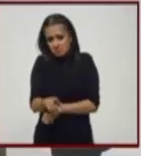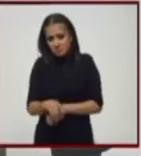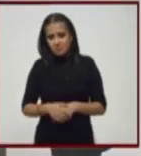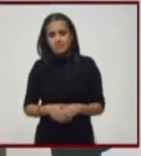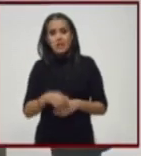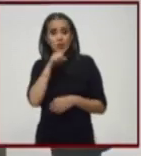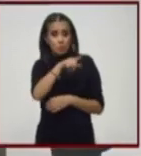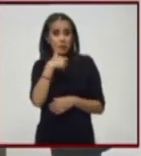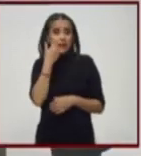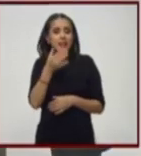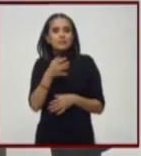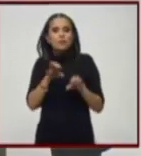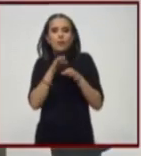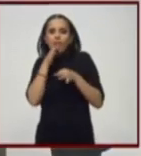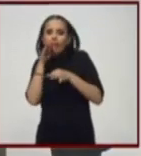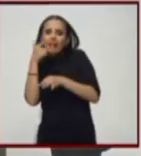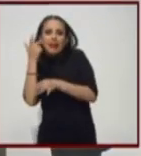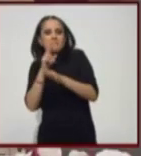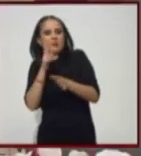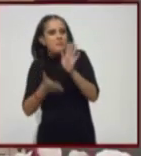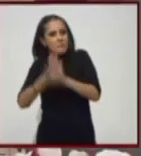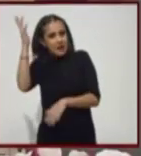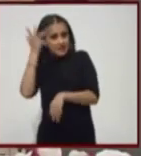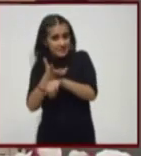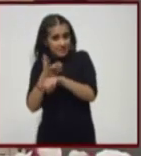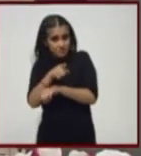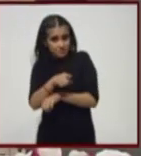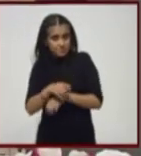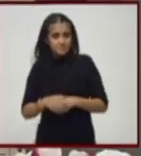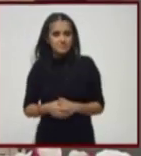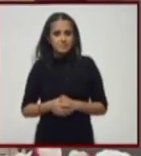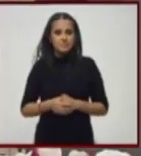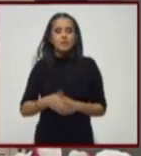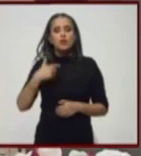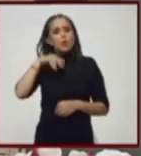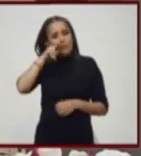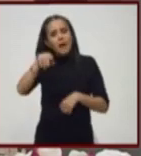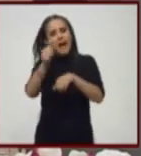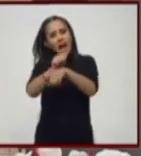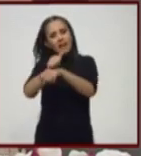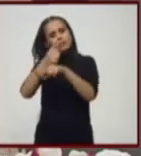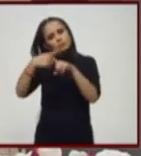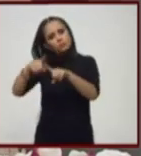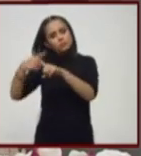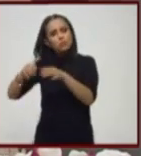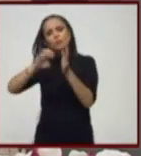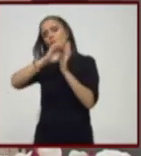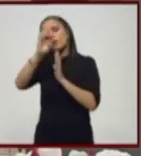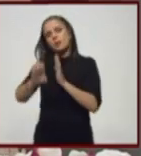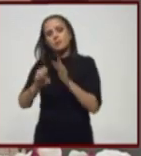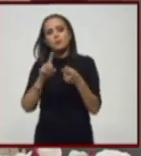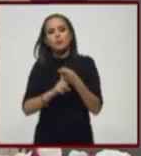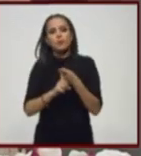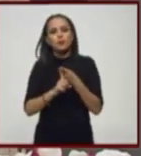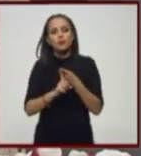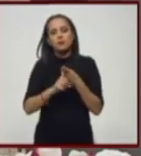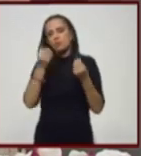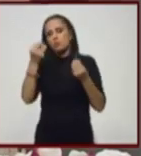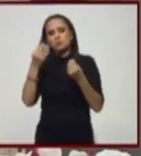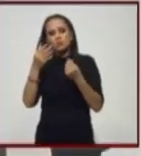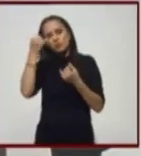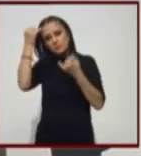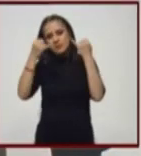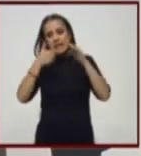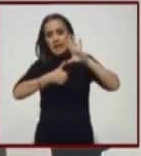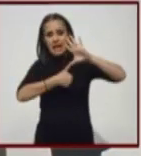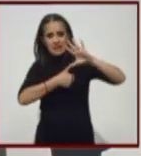este de haber yo veo muchos actores que con esta tendencia que sean